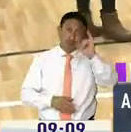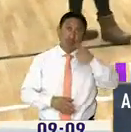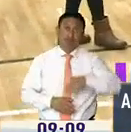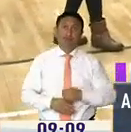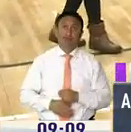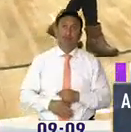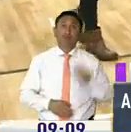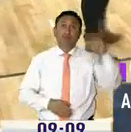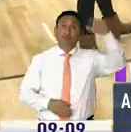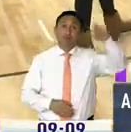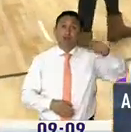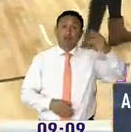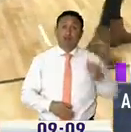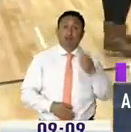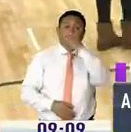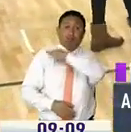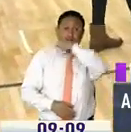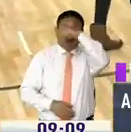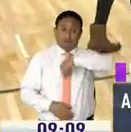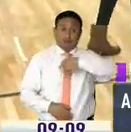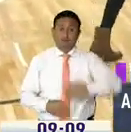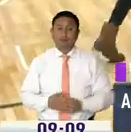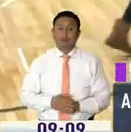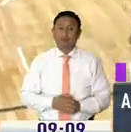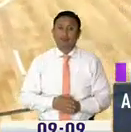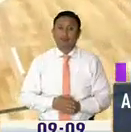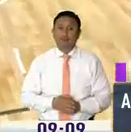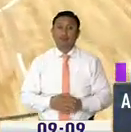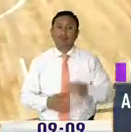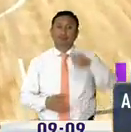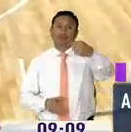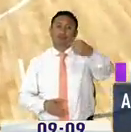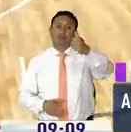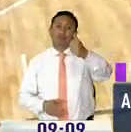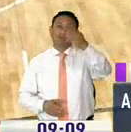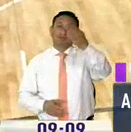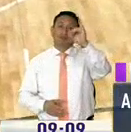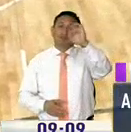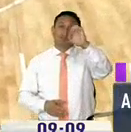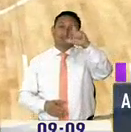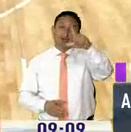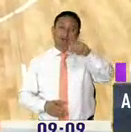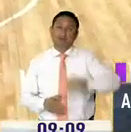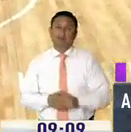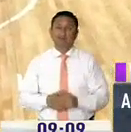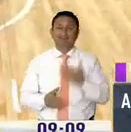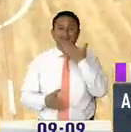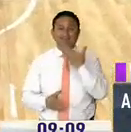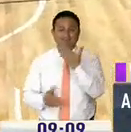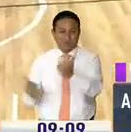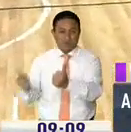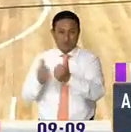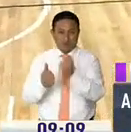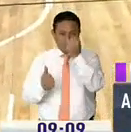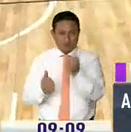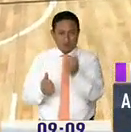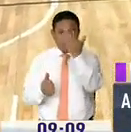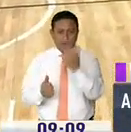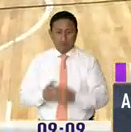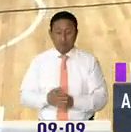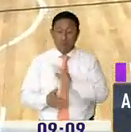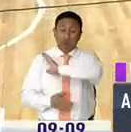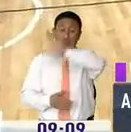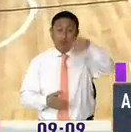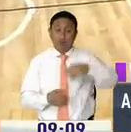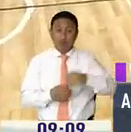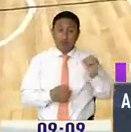con el responsable del centro de acopio. Él es Gabriel Mosquera. Gabriel, gracias por acompañarnos. Buenos días. Este es el lugar en el que llegarán todas